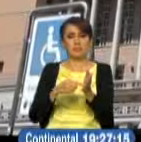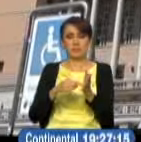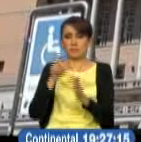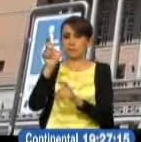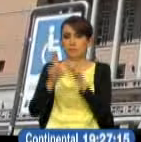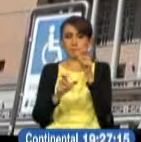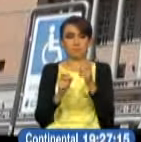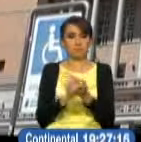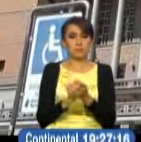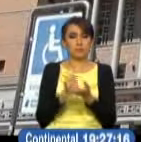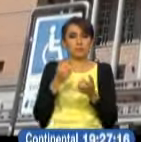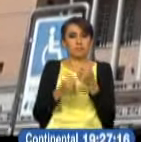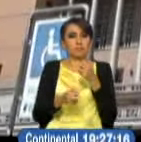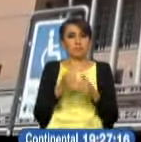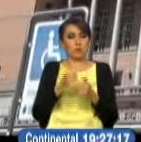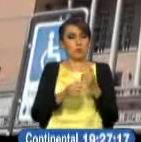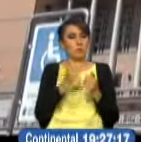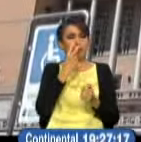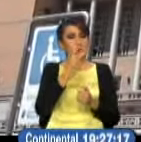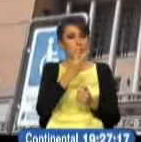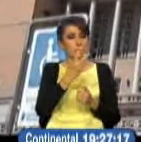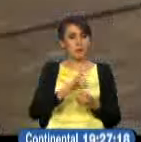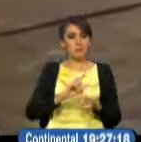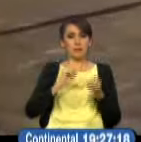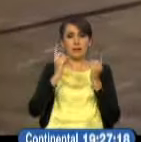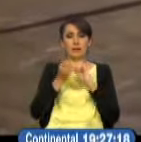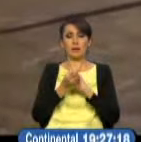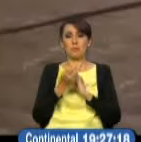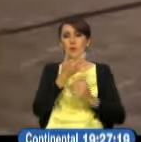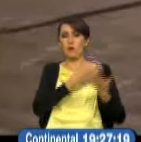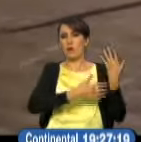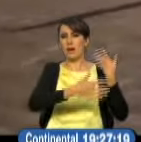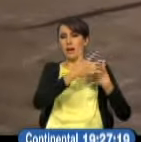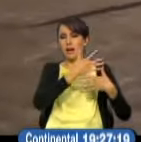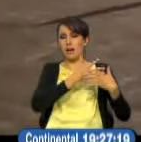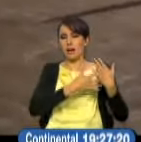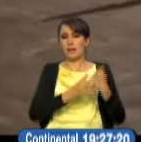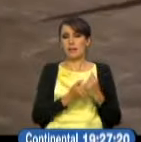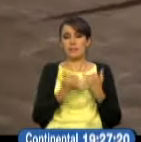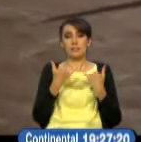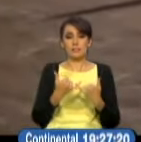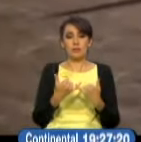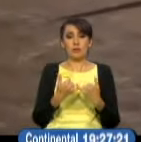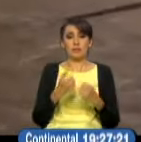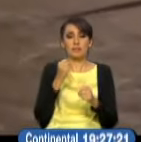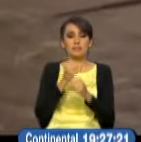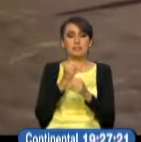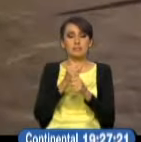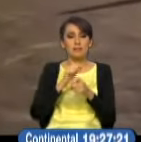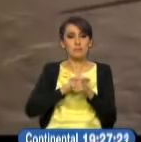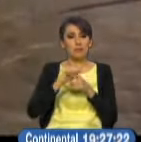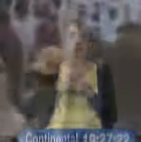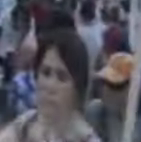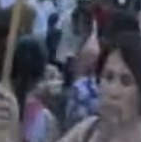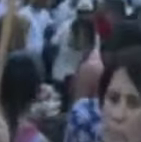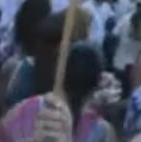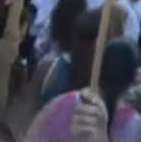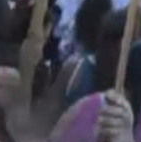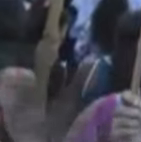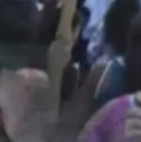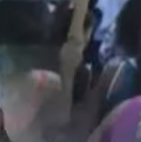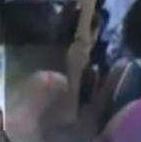inédito, teniendo en cuenta la involución que desde los años 80 se está experimentando a nivel global en este sector.